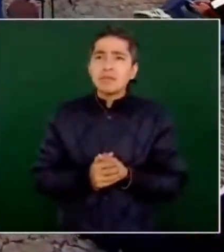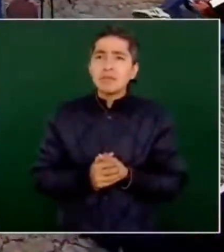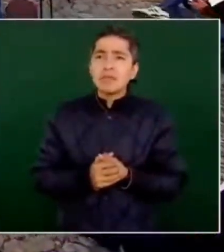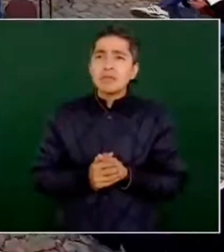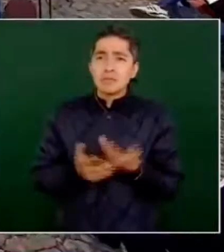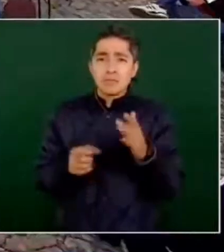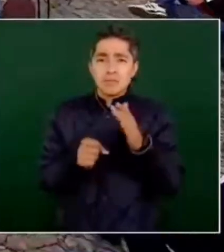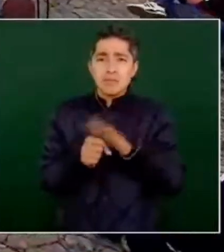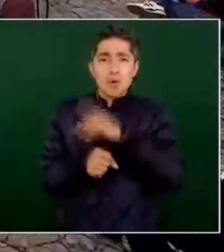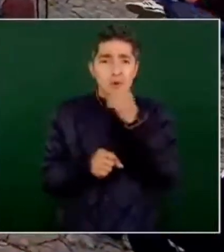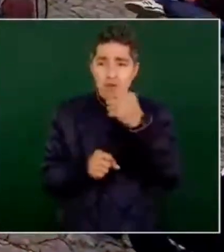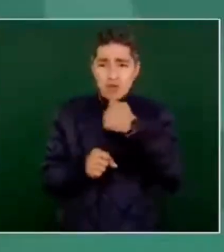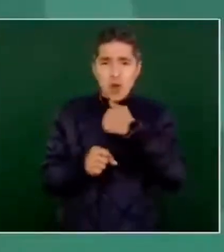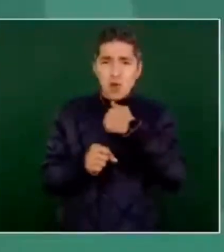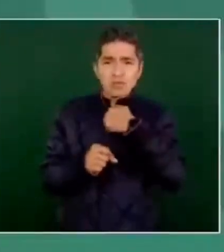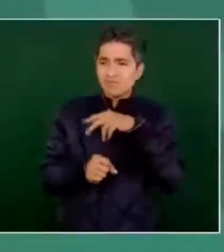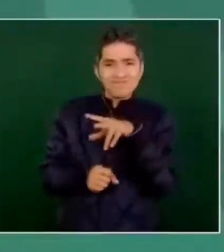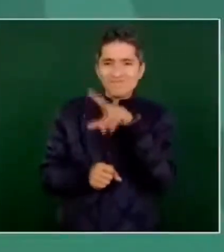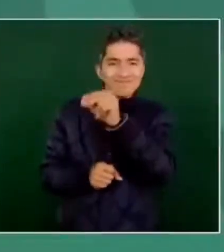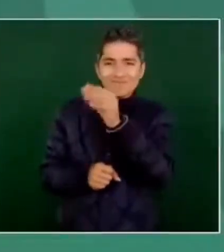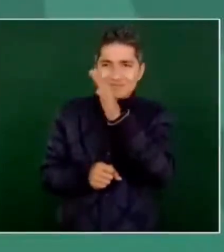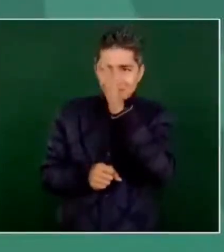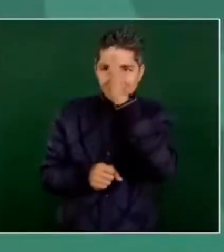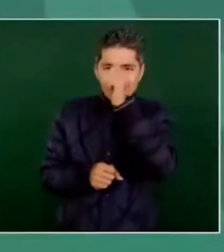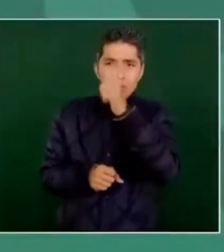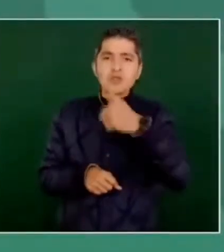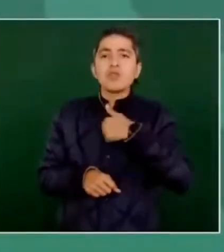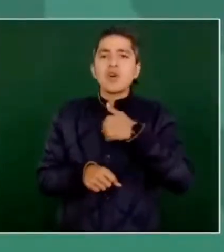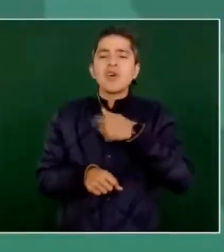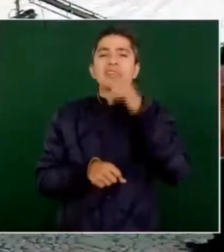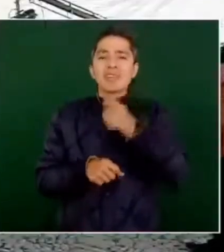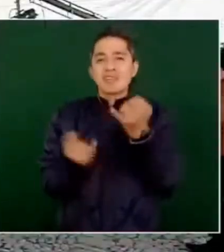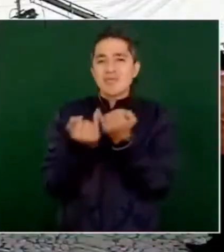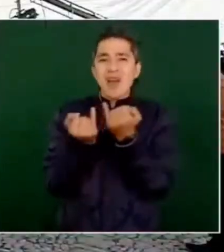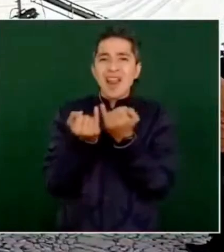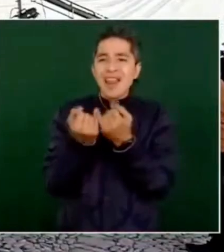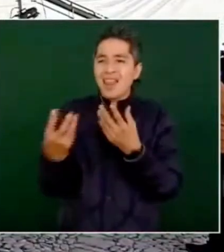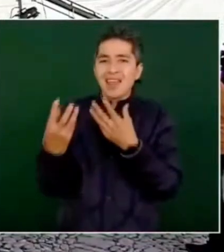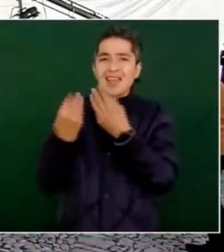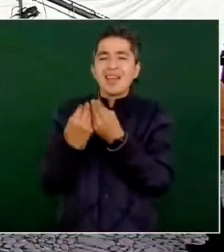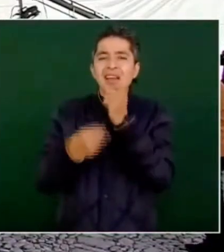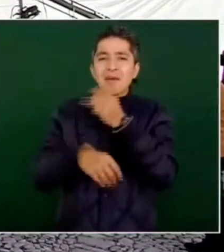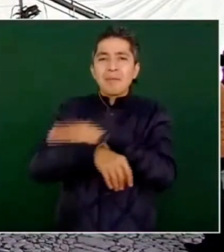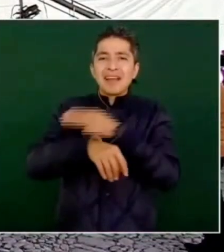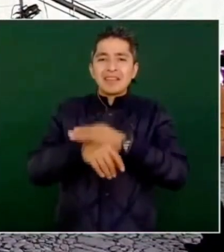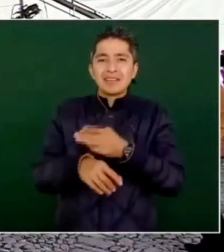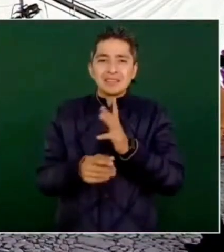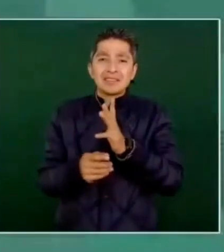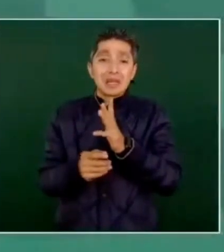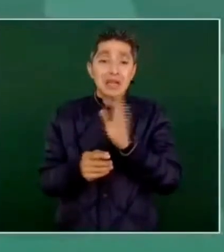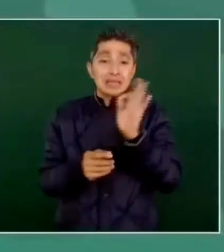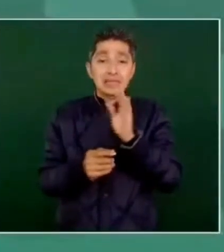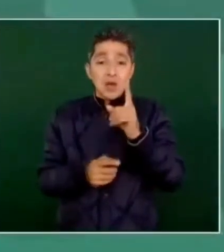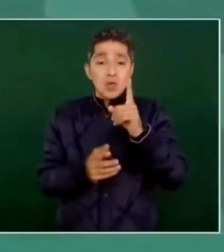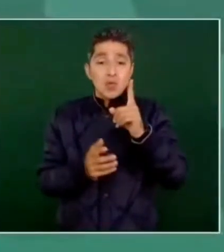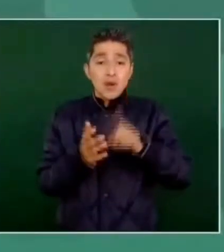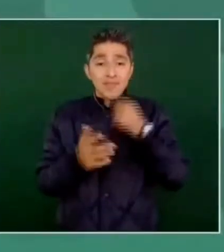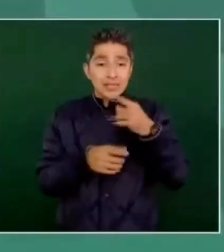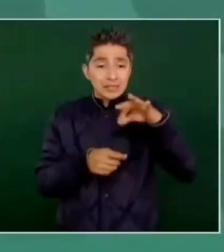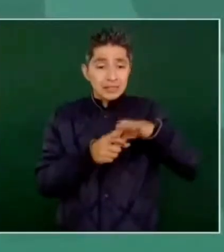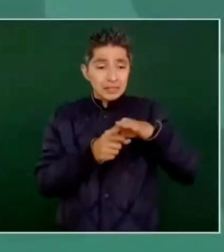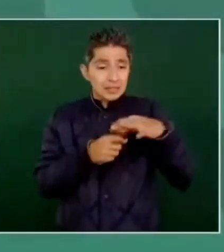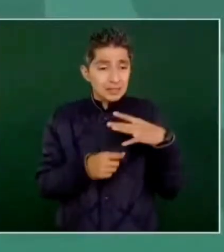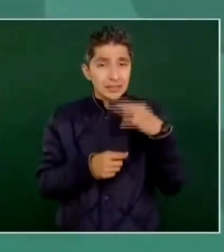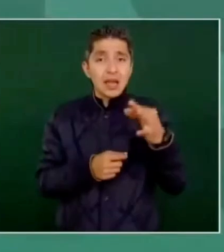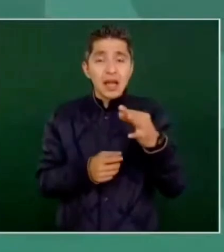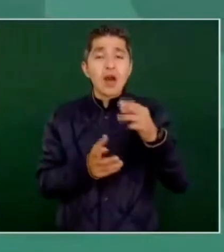Porque yo estoy en contra, ¿eh? Yo soy maderista. Yo soy del sufragio efectivo, no reelección. Por eso